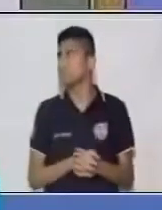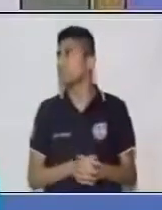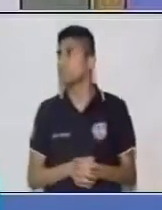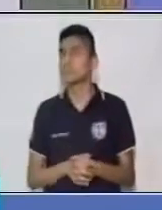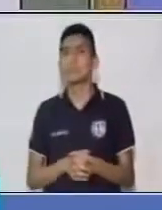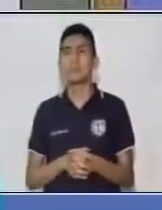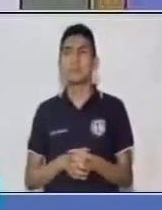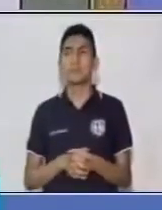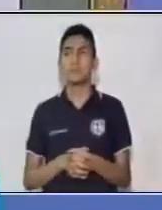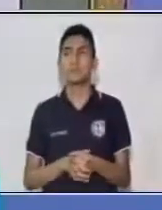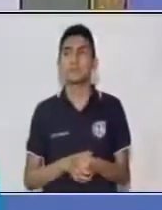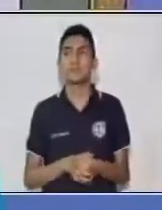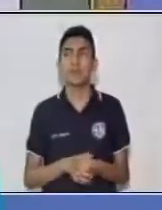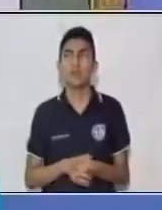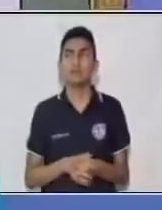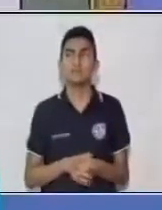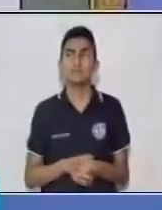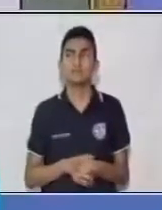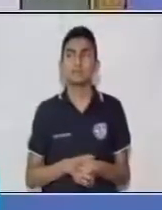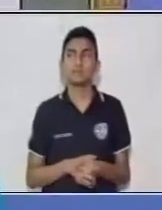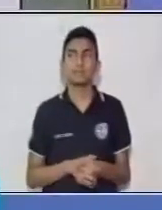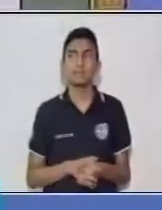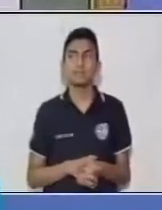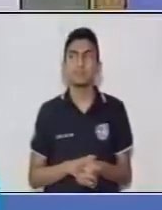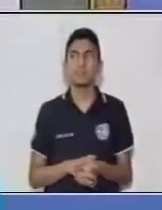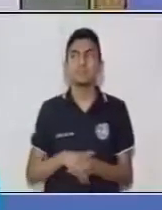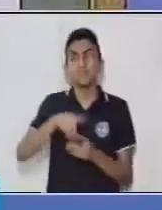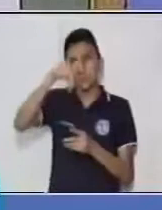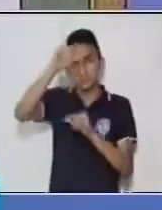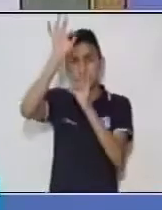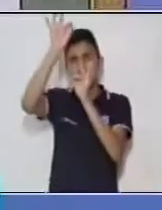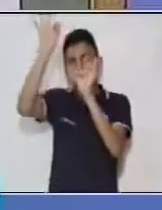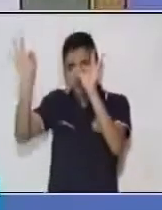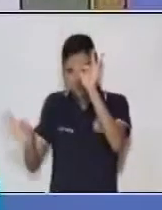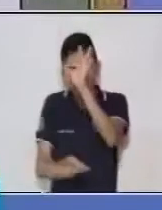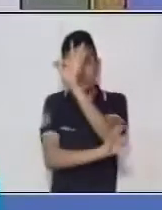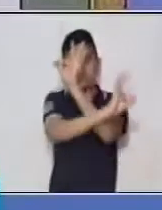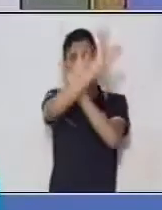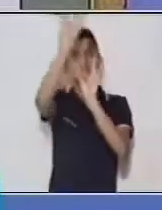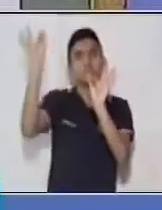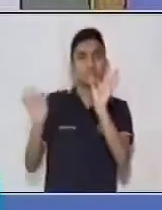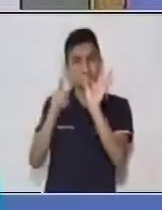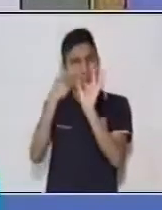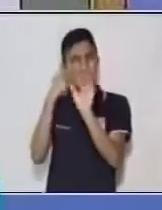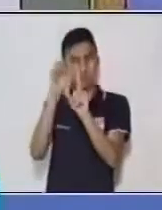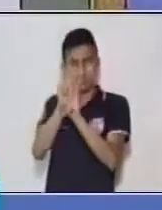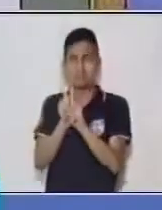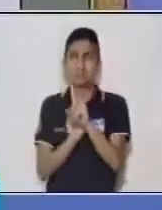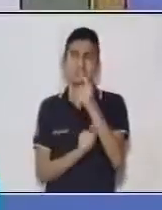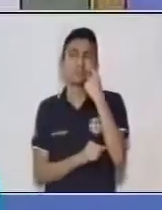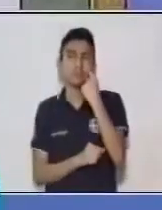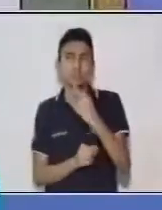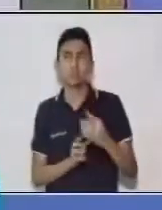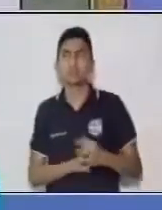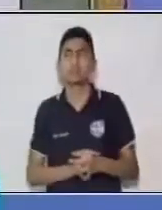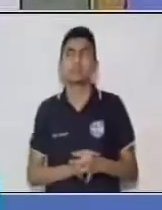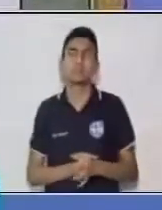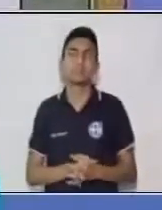entonces, la vamos a desarmar para que lo veas mejor. Lo primero que tenemos que